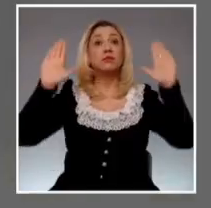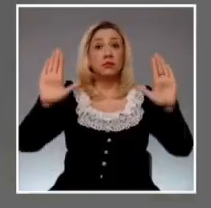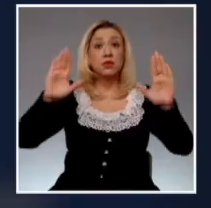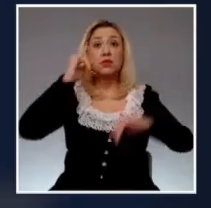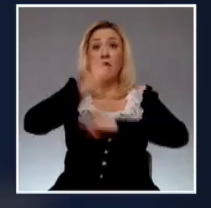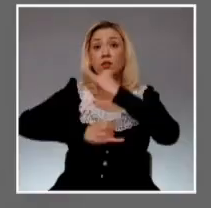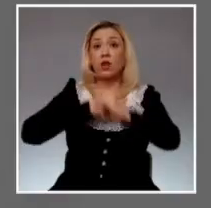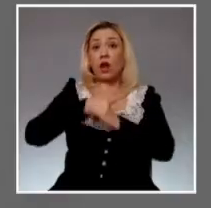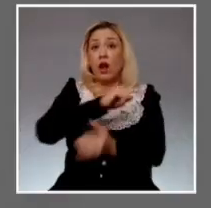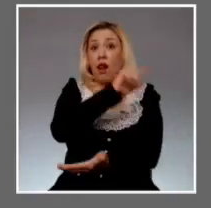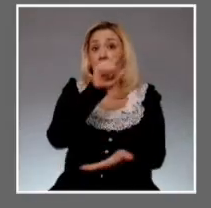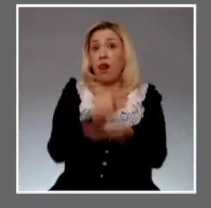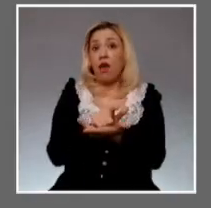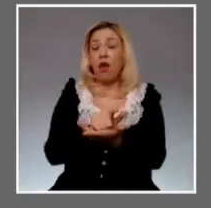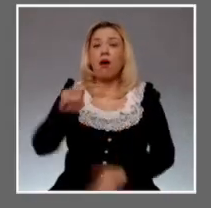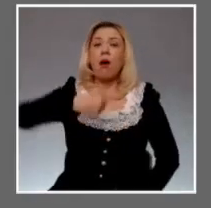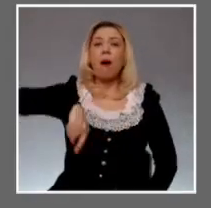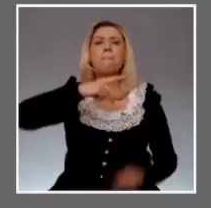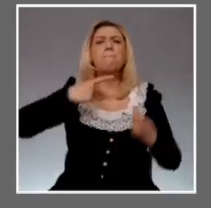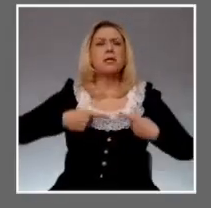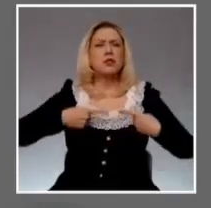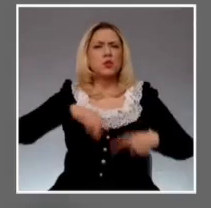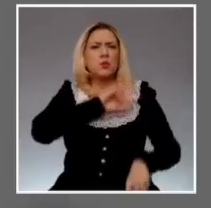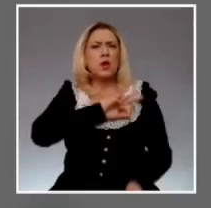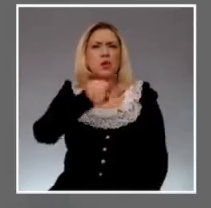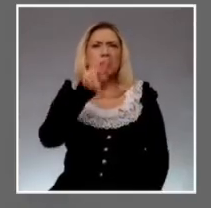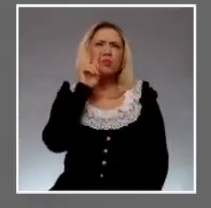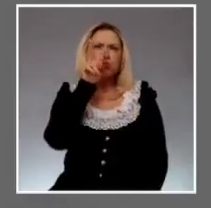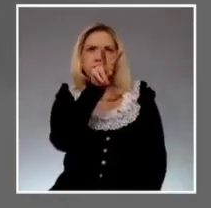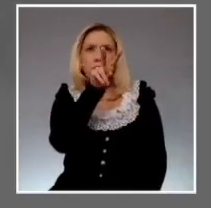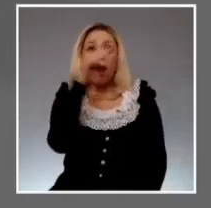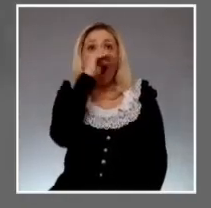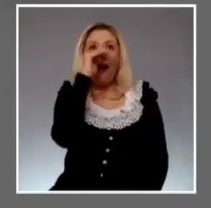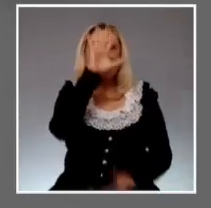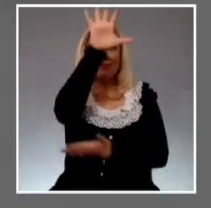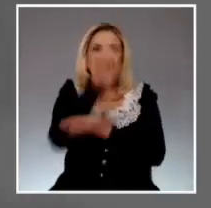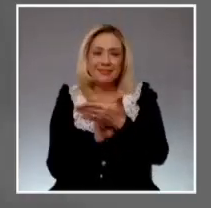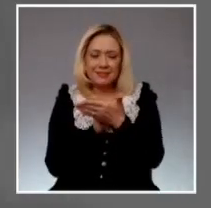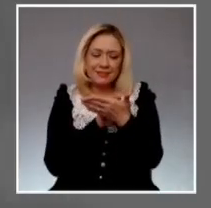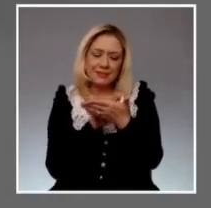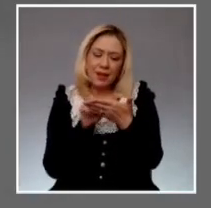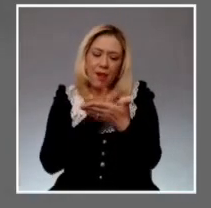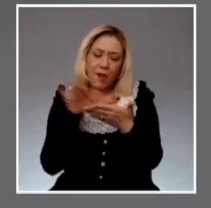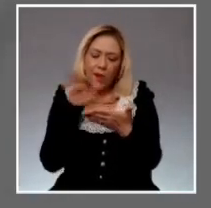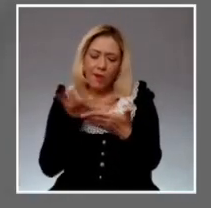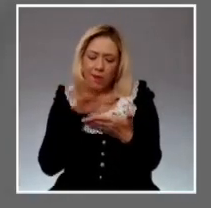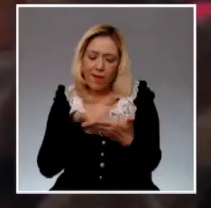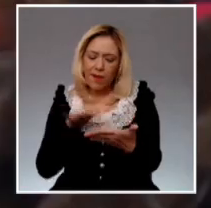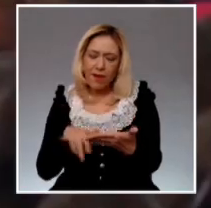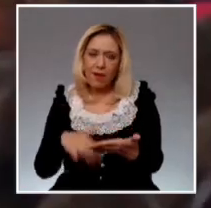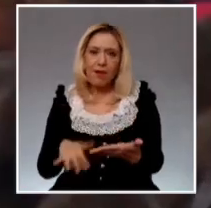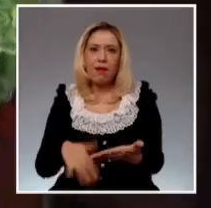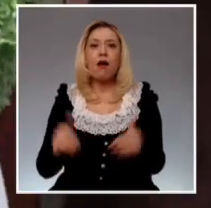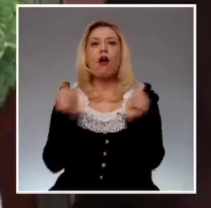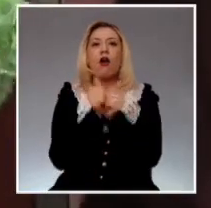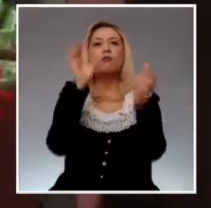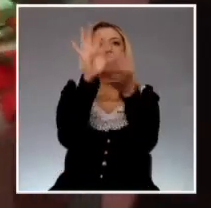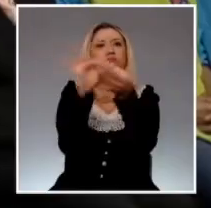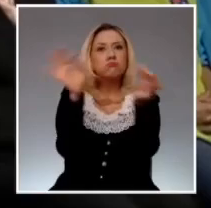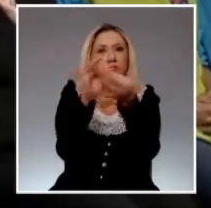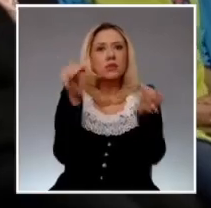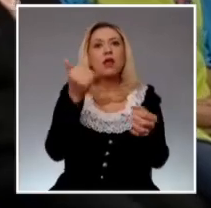los que las personas pueden acceder y bajar de forma gratuita en un formato digital, comentado e ilustrado. Para la búsqueda